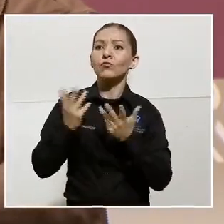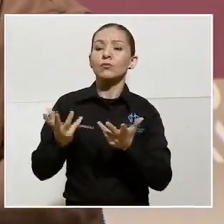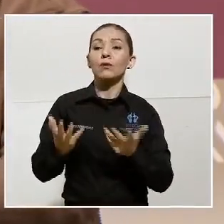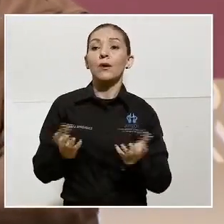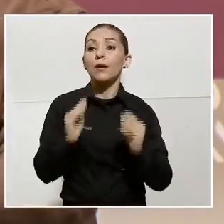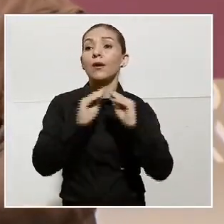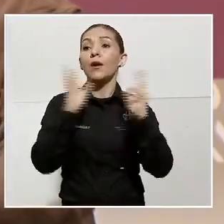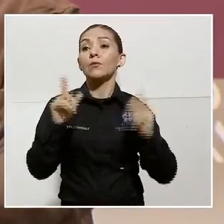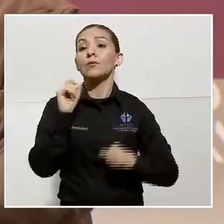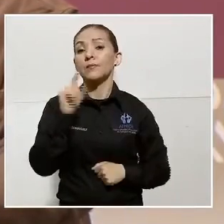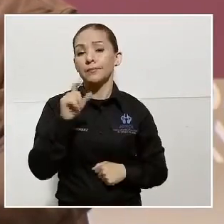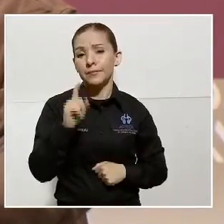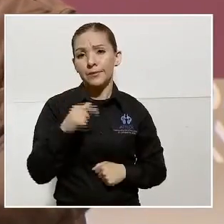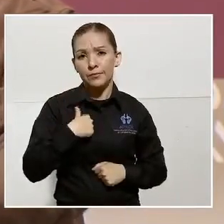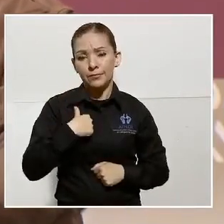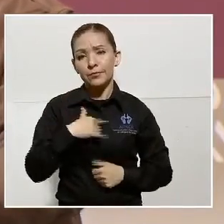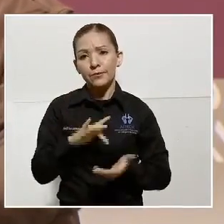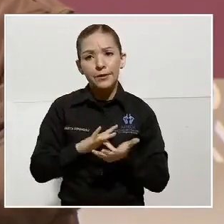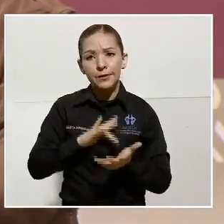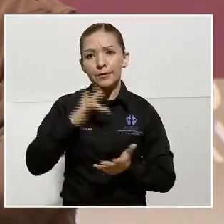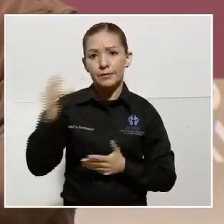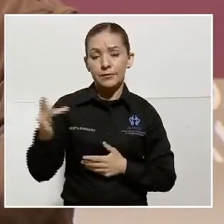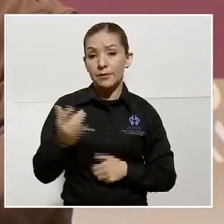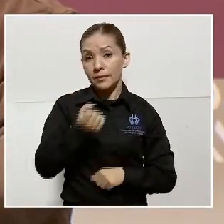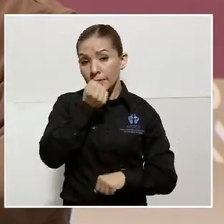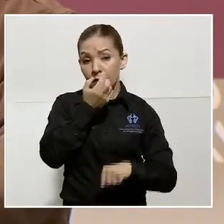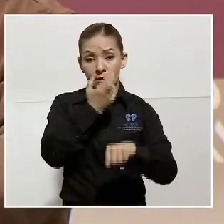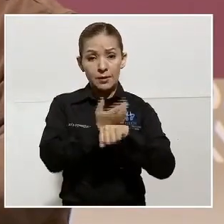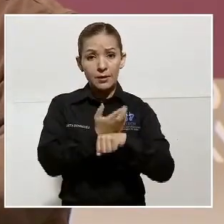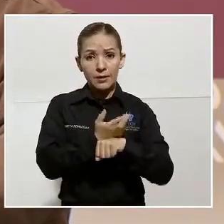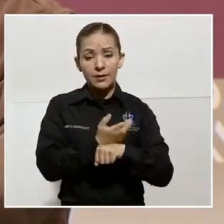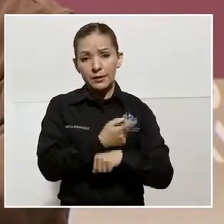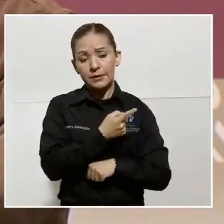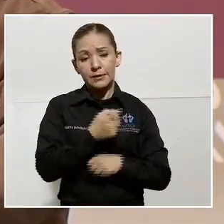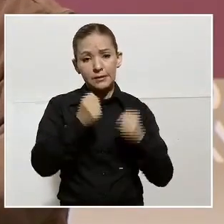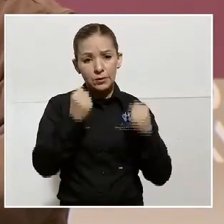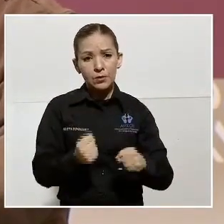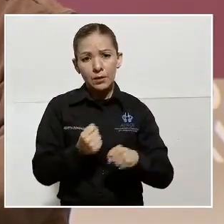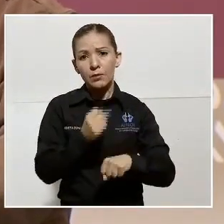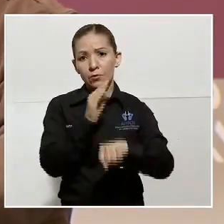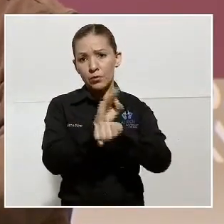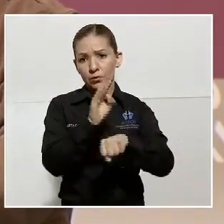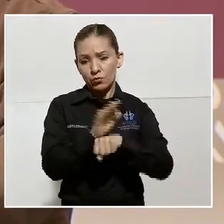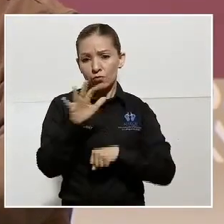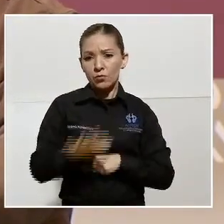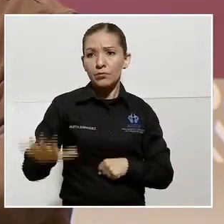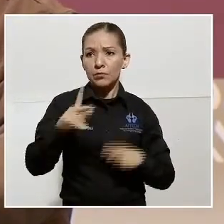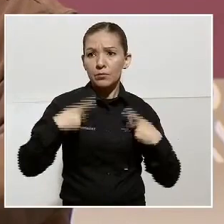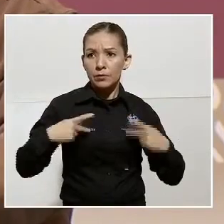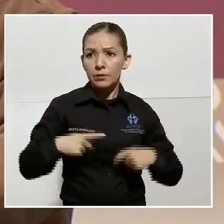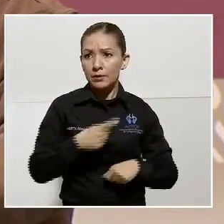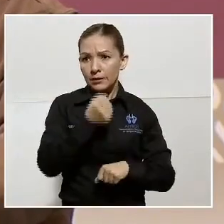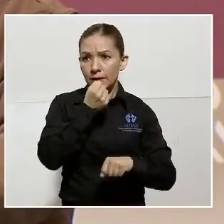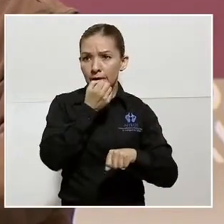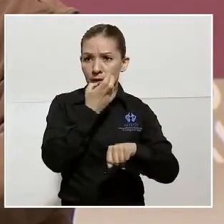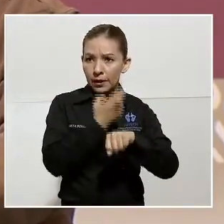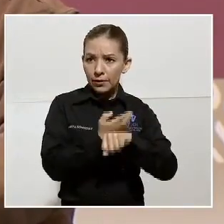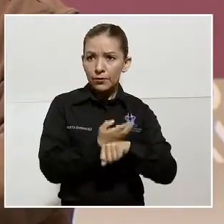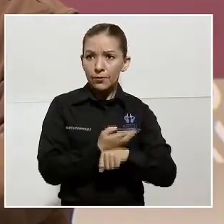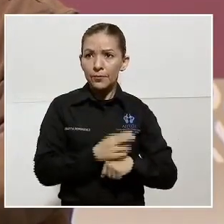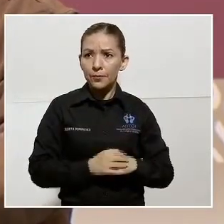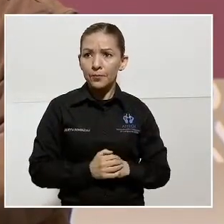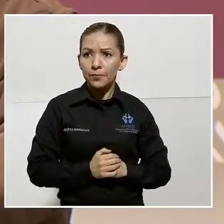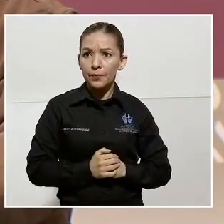agradecer la presencia de la secretaria de Seguridad, Protección y Ciudadana, el secretario de la Defensa Nacional,